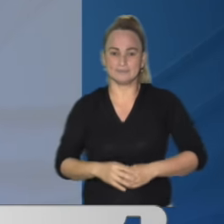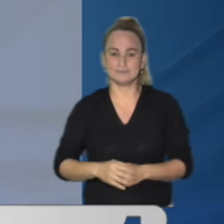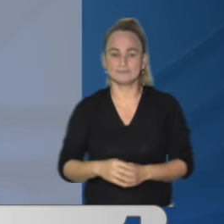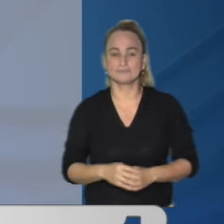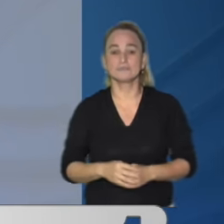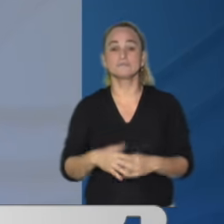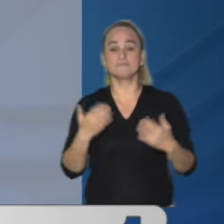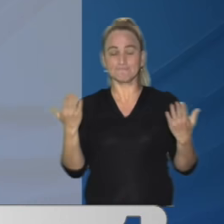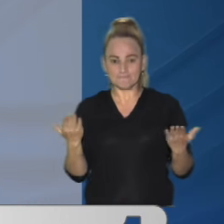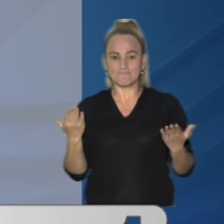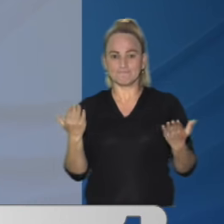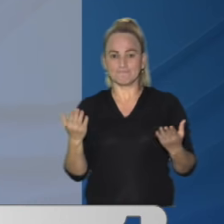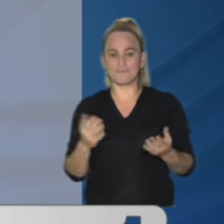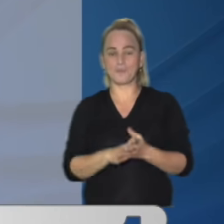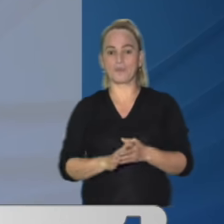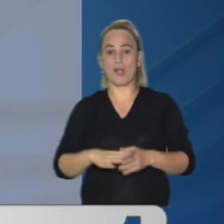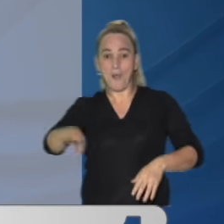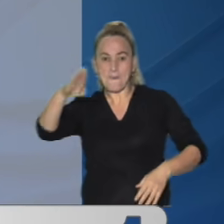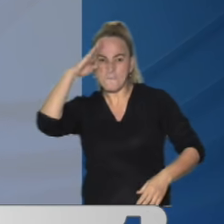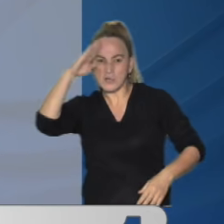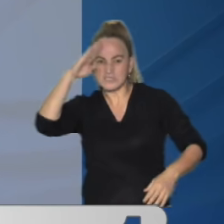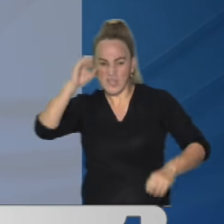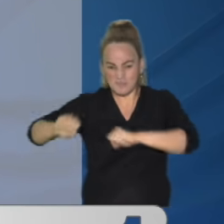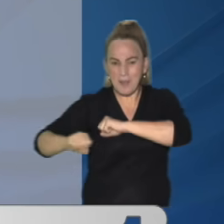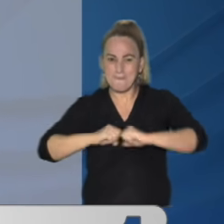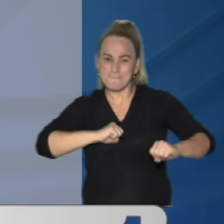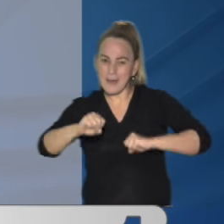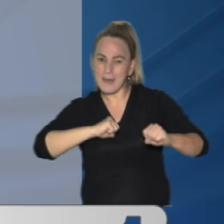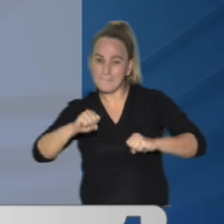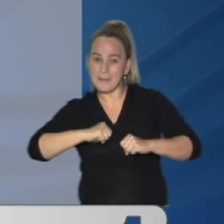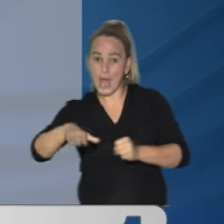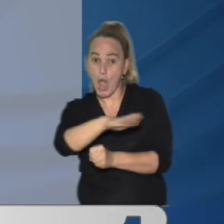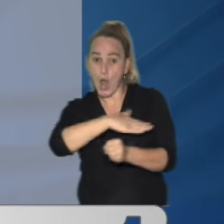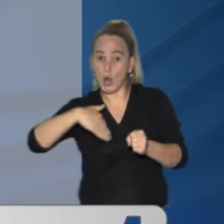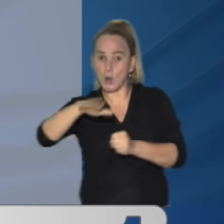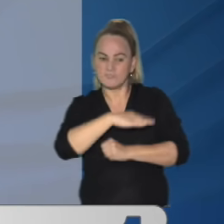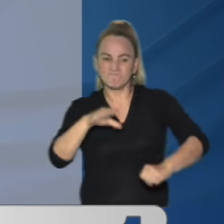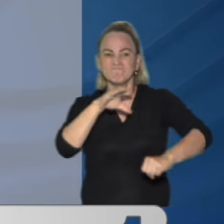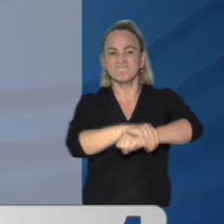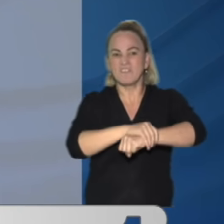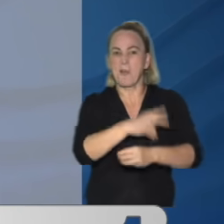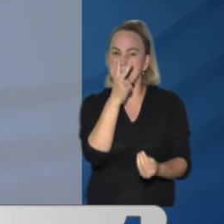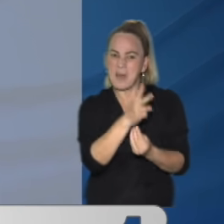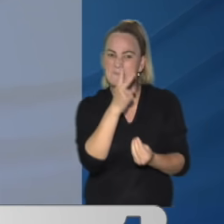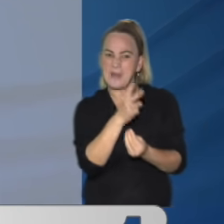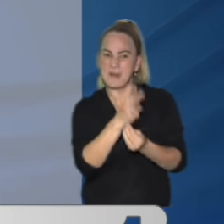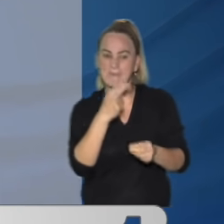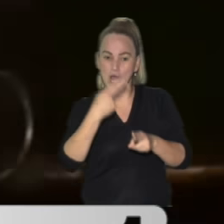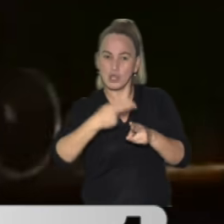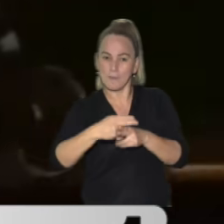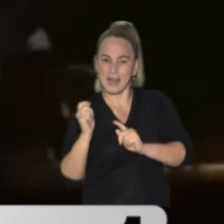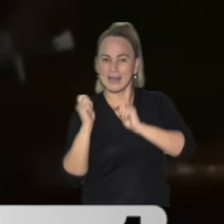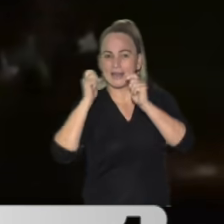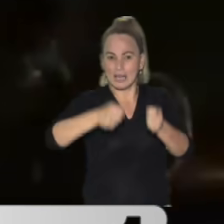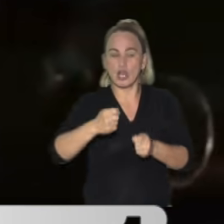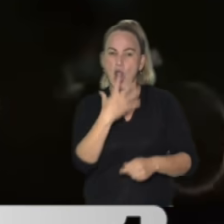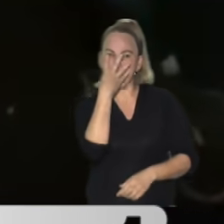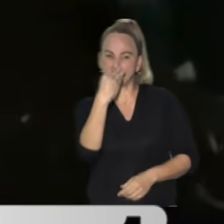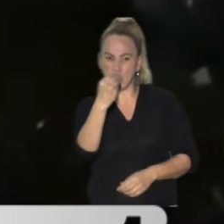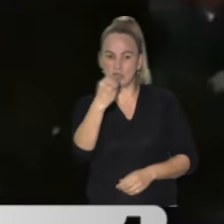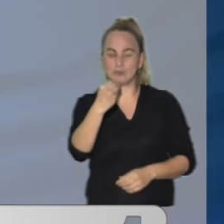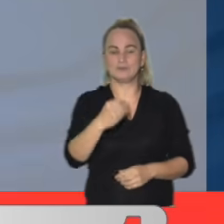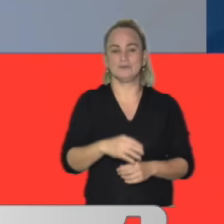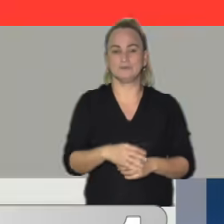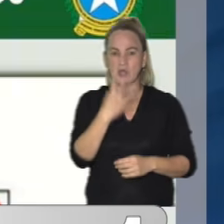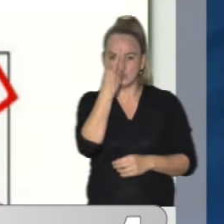San Mateo. Bajo una operación denominada Efesto, la policía de Cundinamarca desarticuló una banda criminal conocida en el bajo mundo como Los